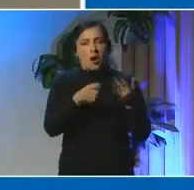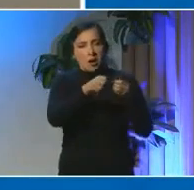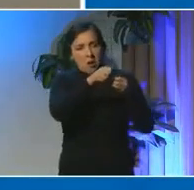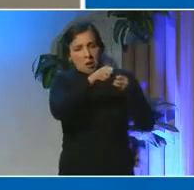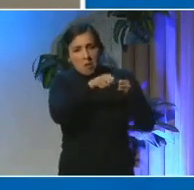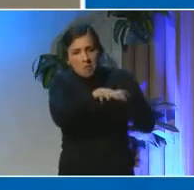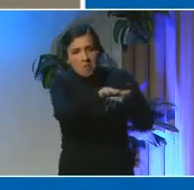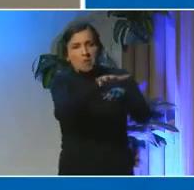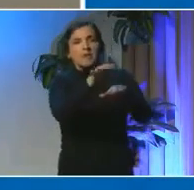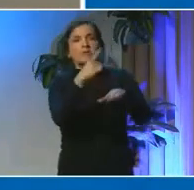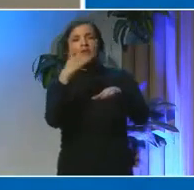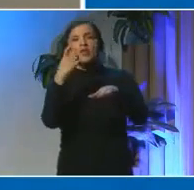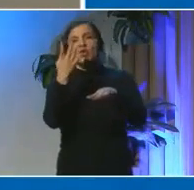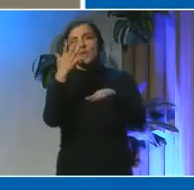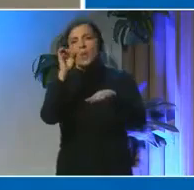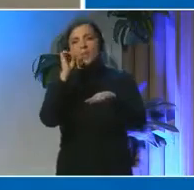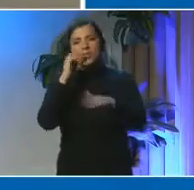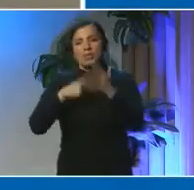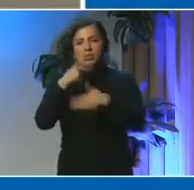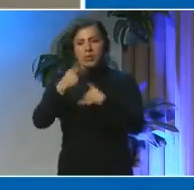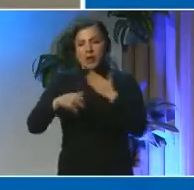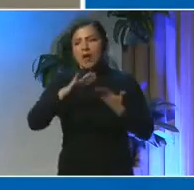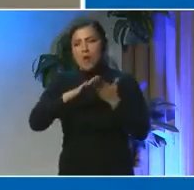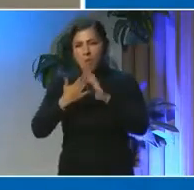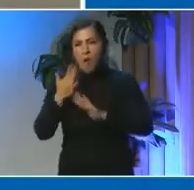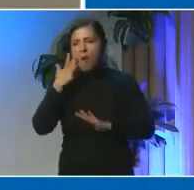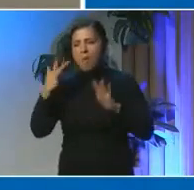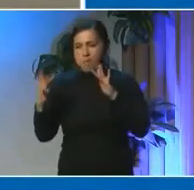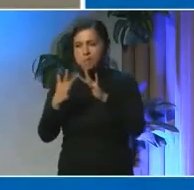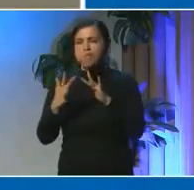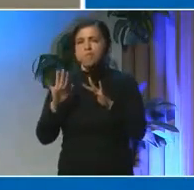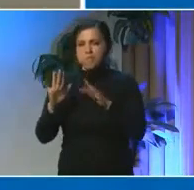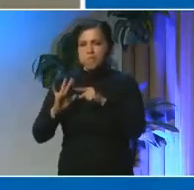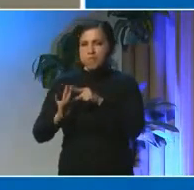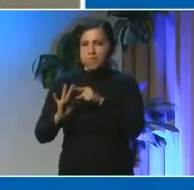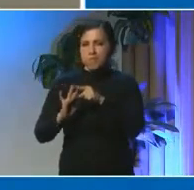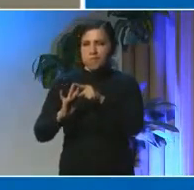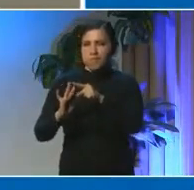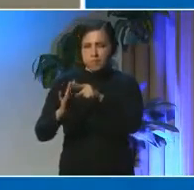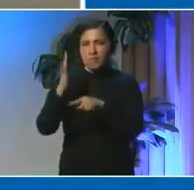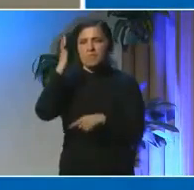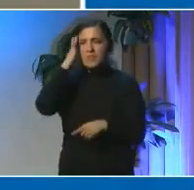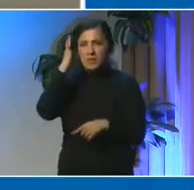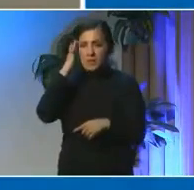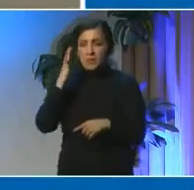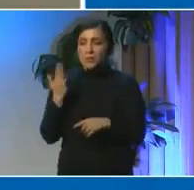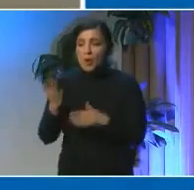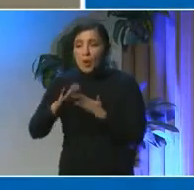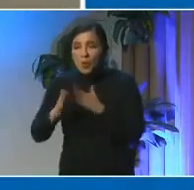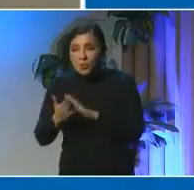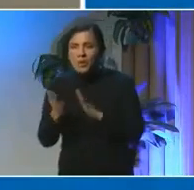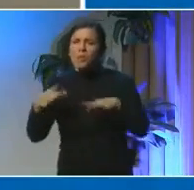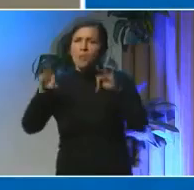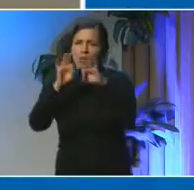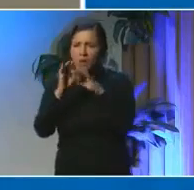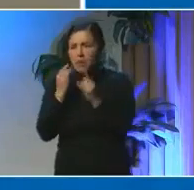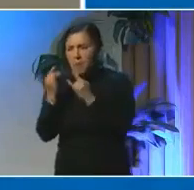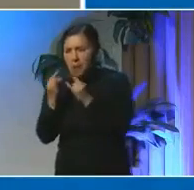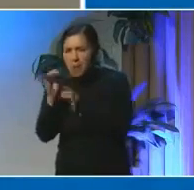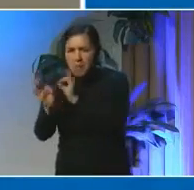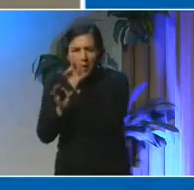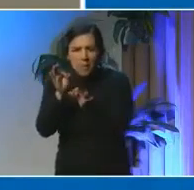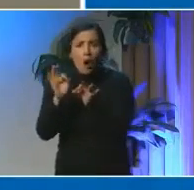150 proyectos con comunidades directamente que sabemos que les importa el agua trabajan por cuidarla o han estado